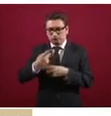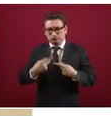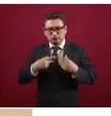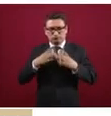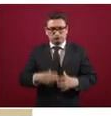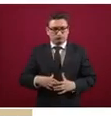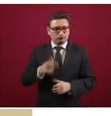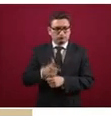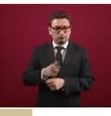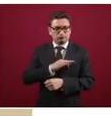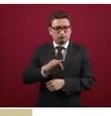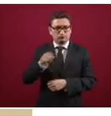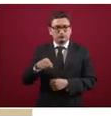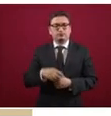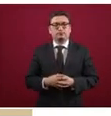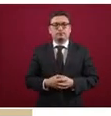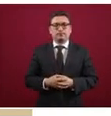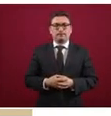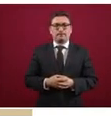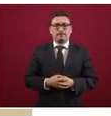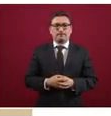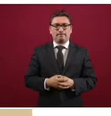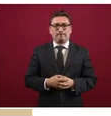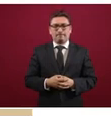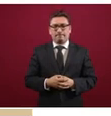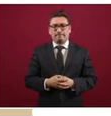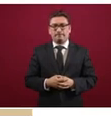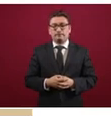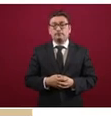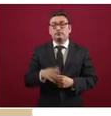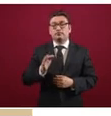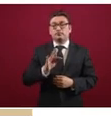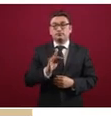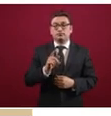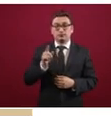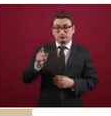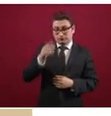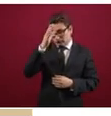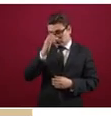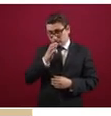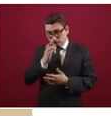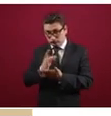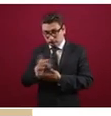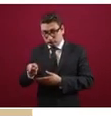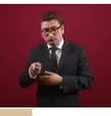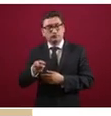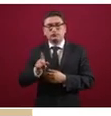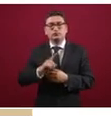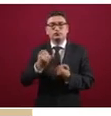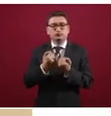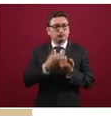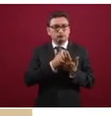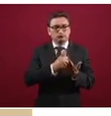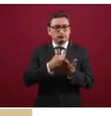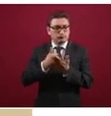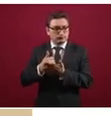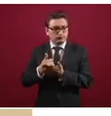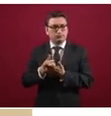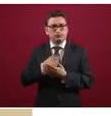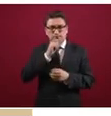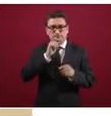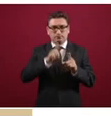que este centro no sólo atienda la crisis en coahuila sino también una vez realizadas las